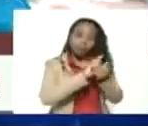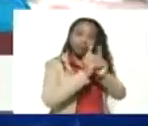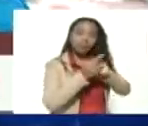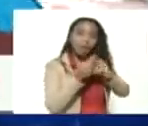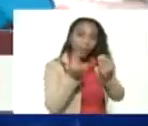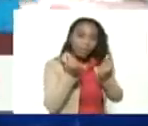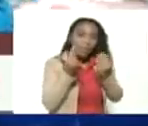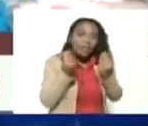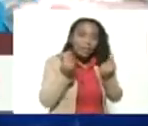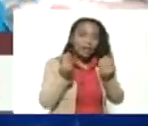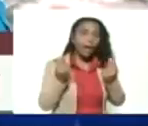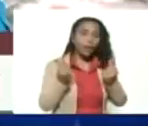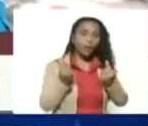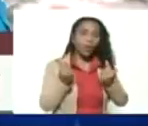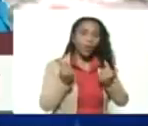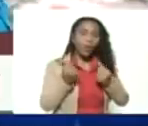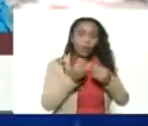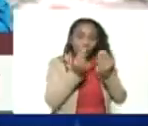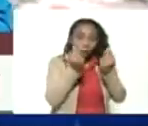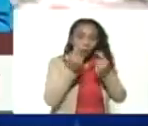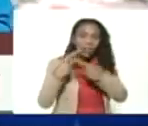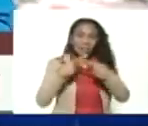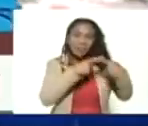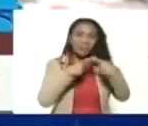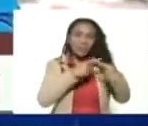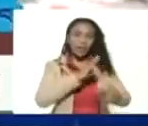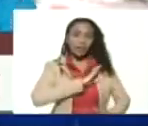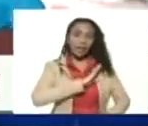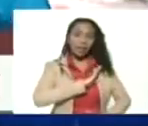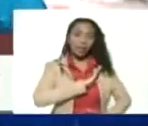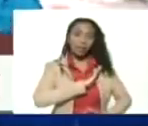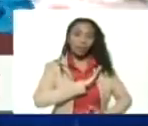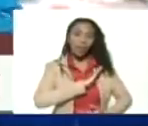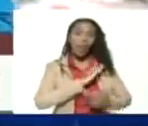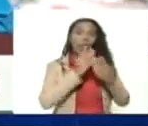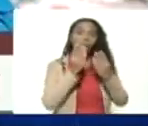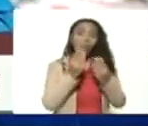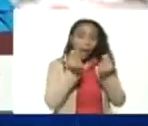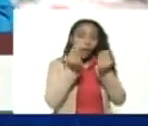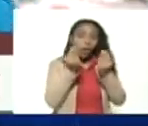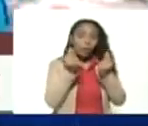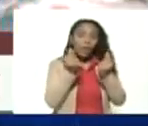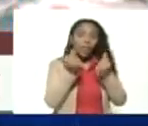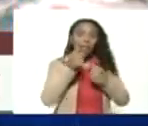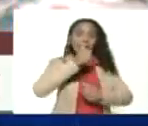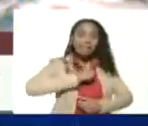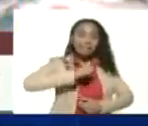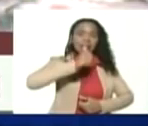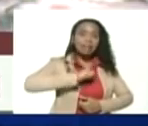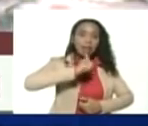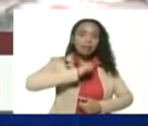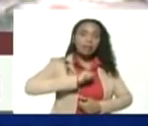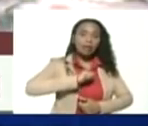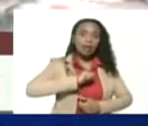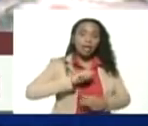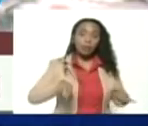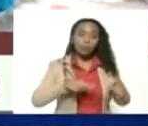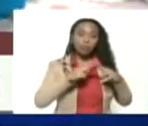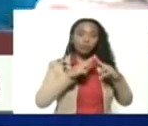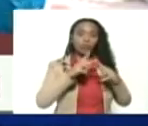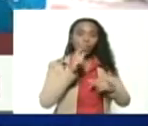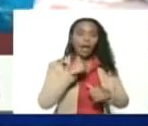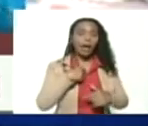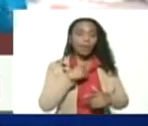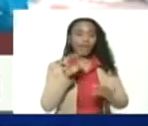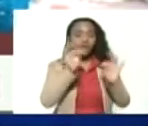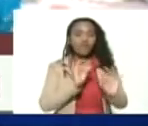una economía de guerra tenemos, una economía de resistencia, y consiguió una válvula de